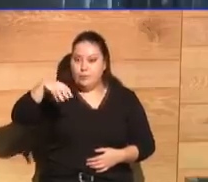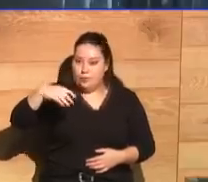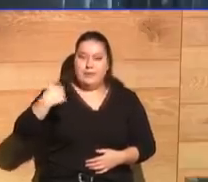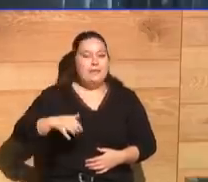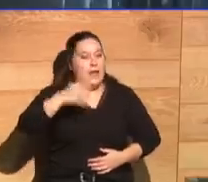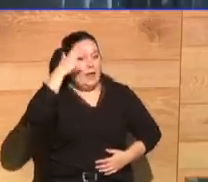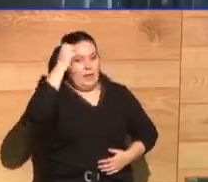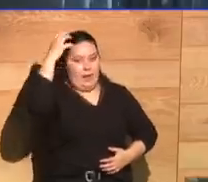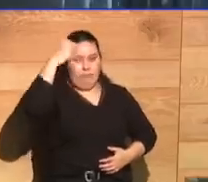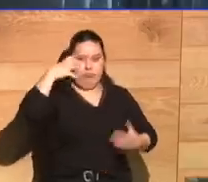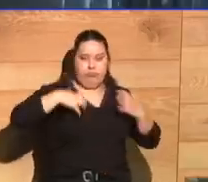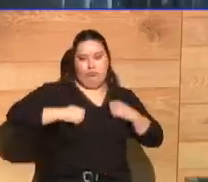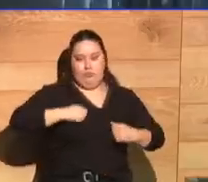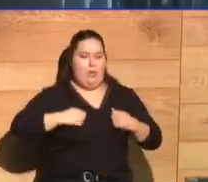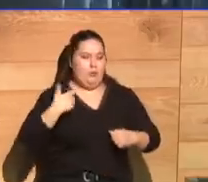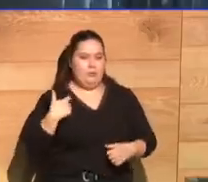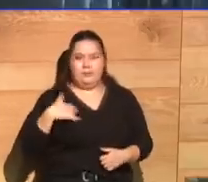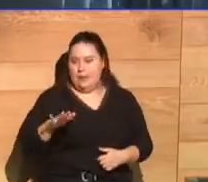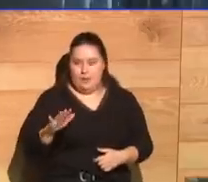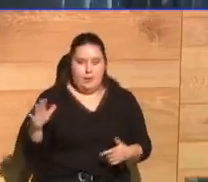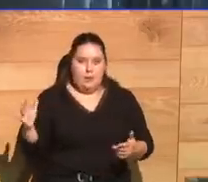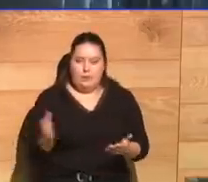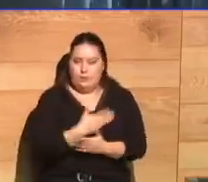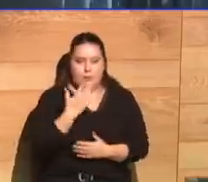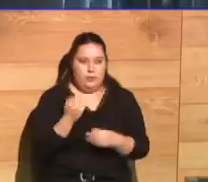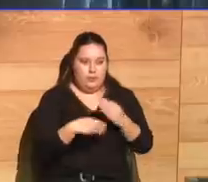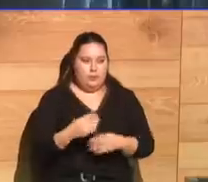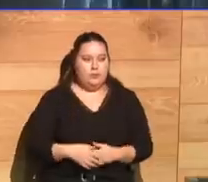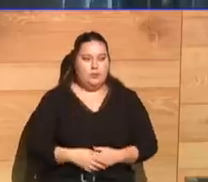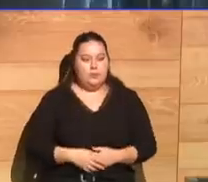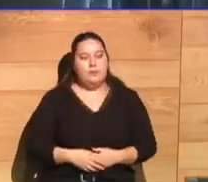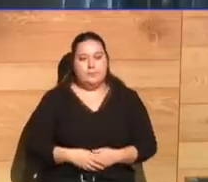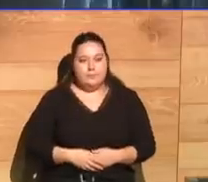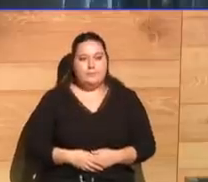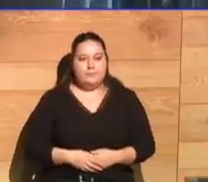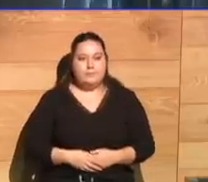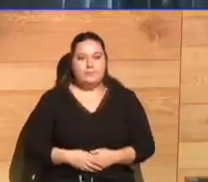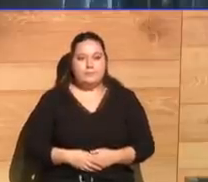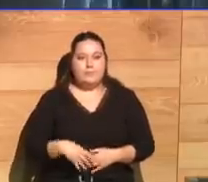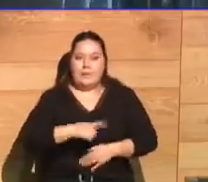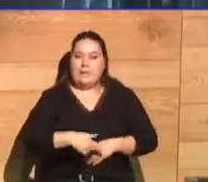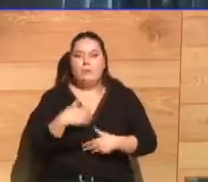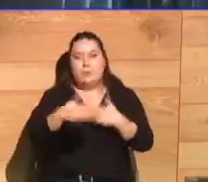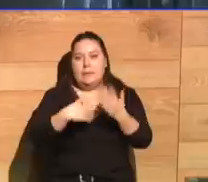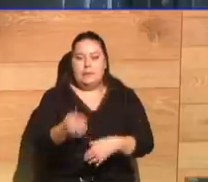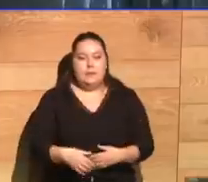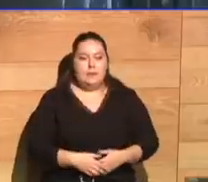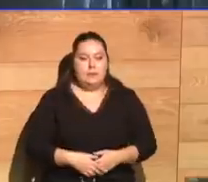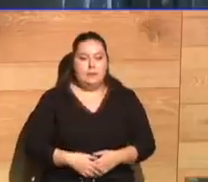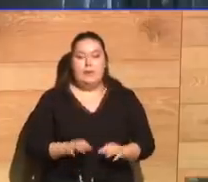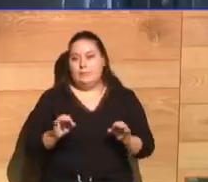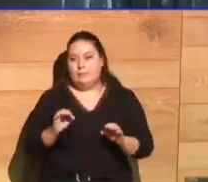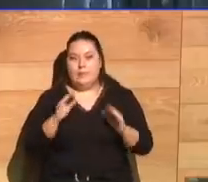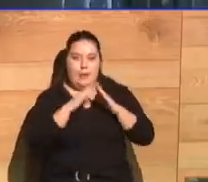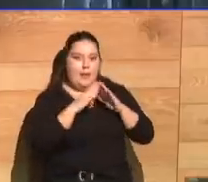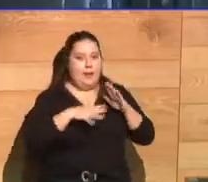duchado, ya estaba perfecto, ¿no? Sí, no, esto es le pillaba en el cuarto de la plancha que tenía otro teléfono allí. Pasatiempo. Yo por ubicar la casa de Richard Donner.